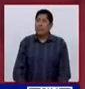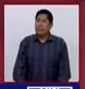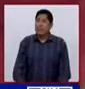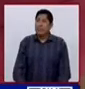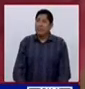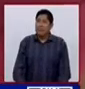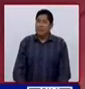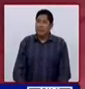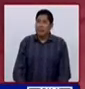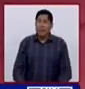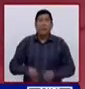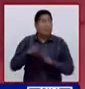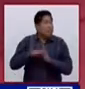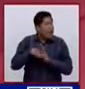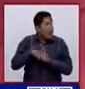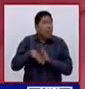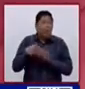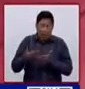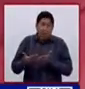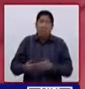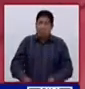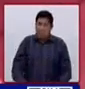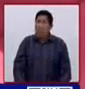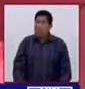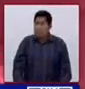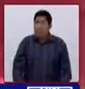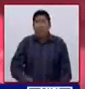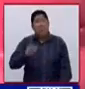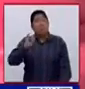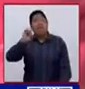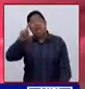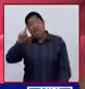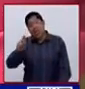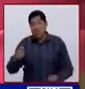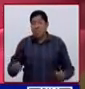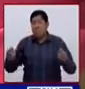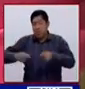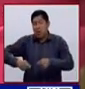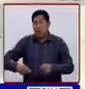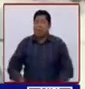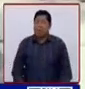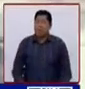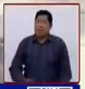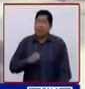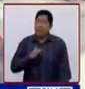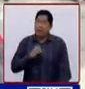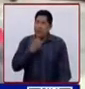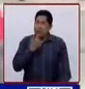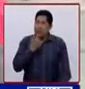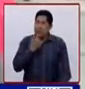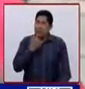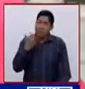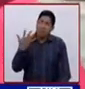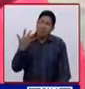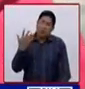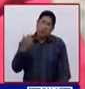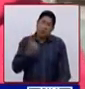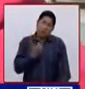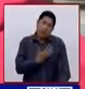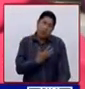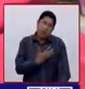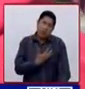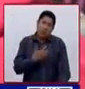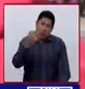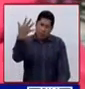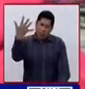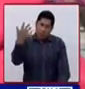Damos barata igual. Están como vaquitas. ¿Tú cuánto das? Ellas igual, cinco, así. Cada